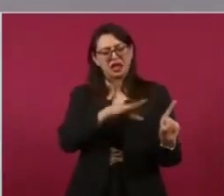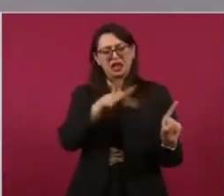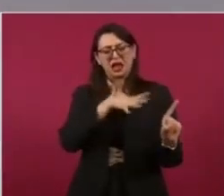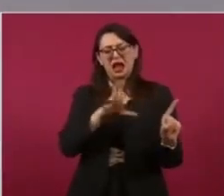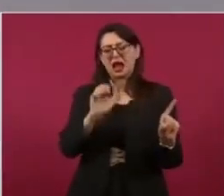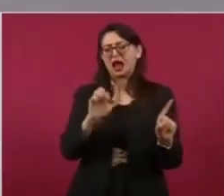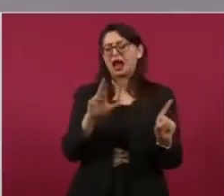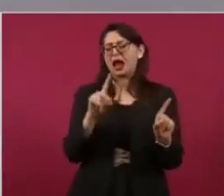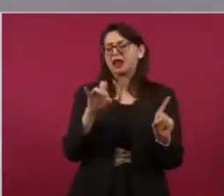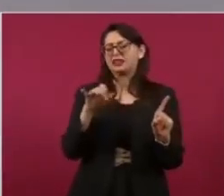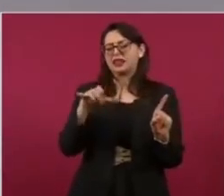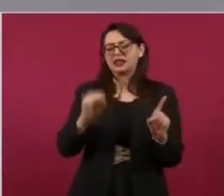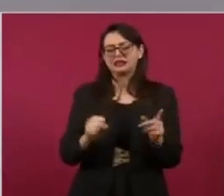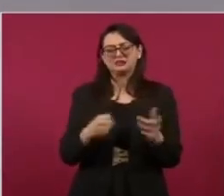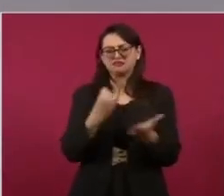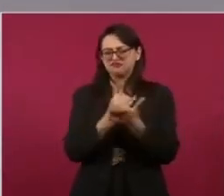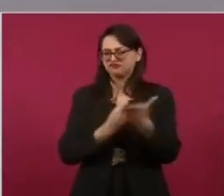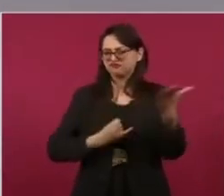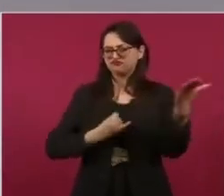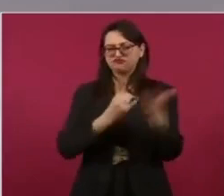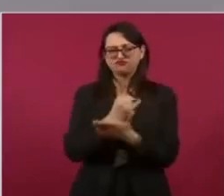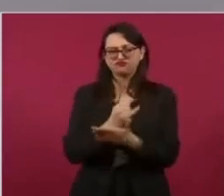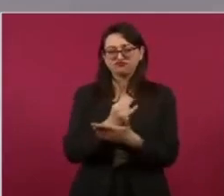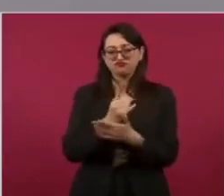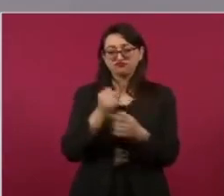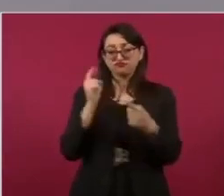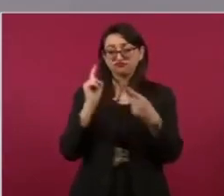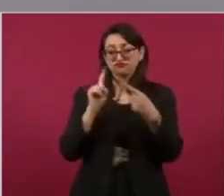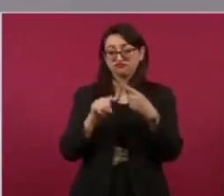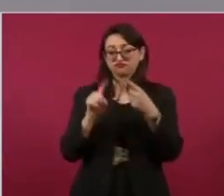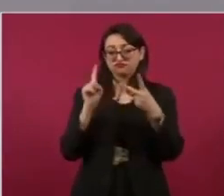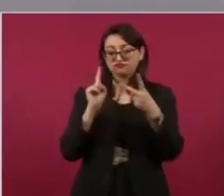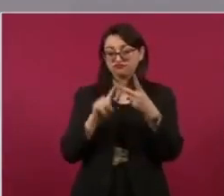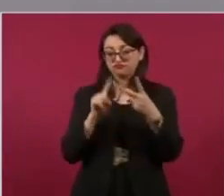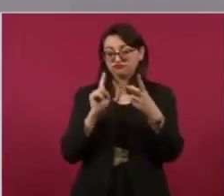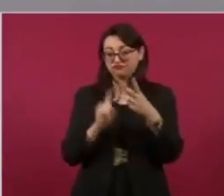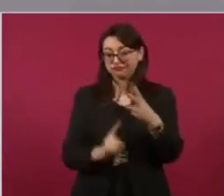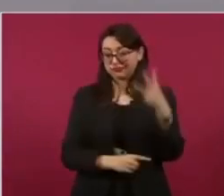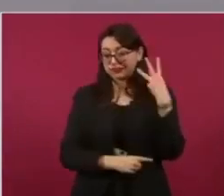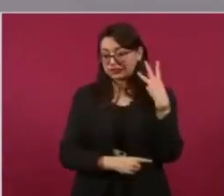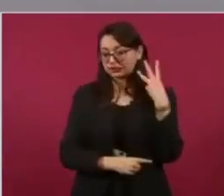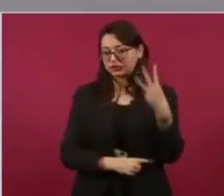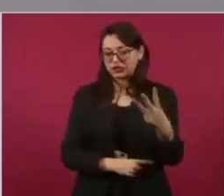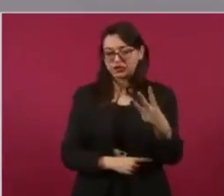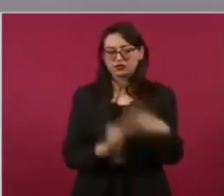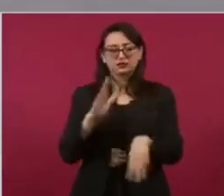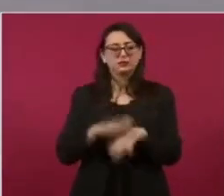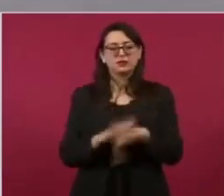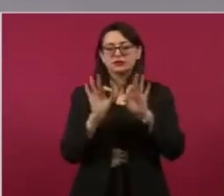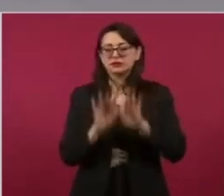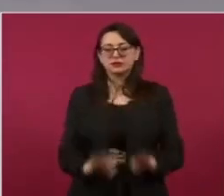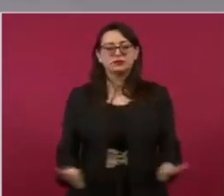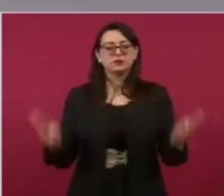en tres importantes y consecutivas acciones.